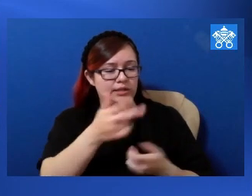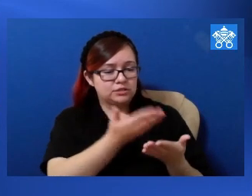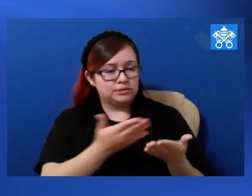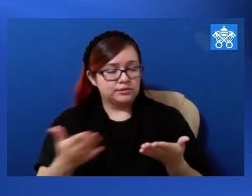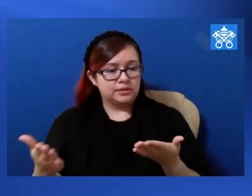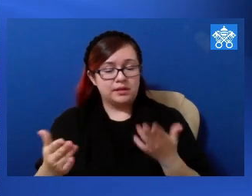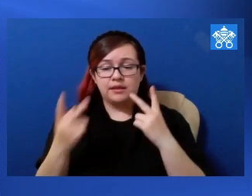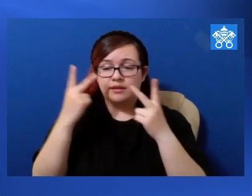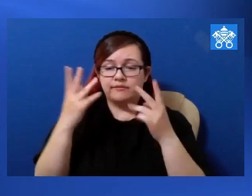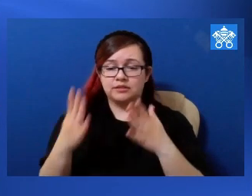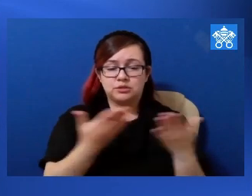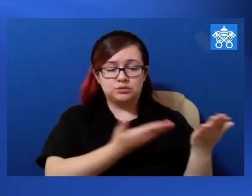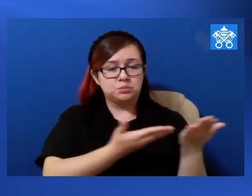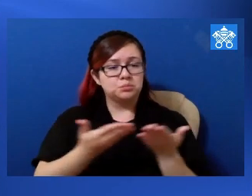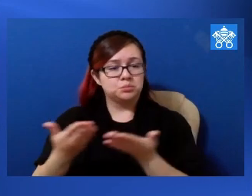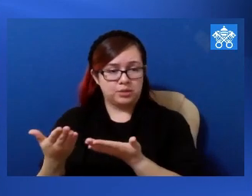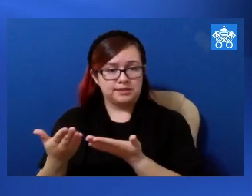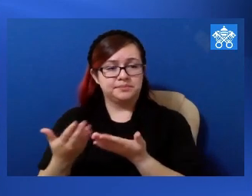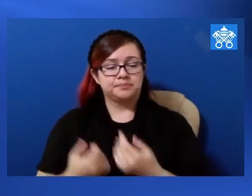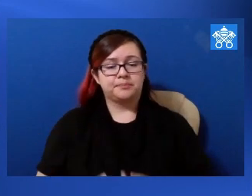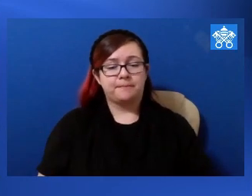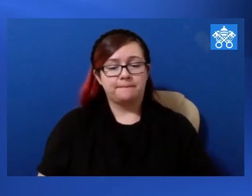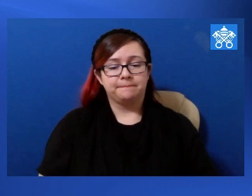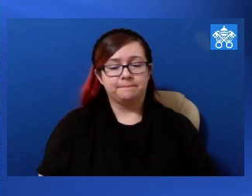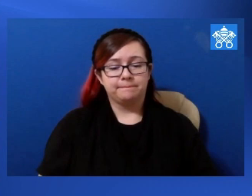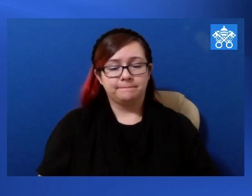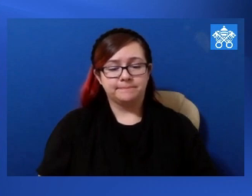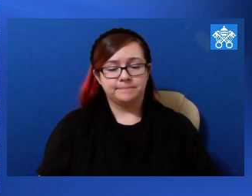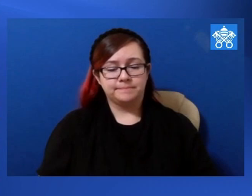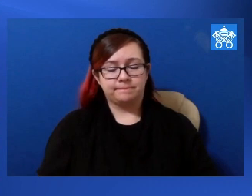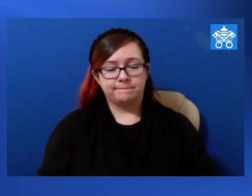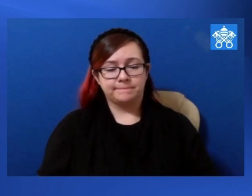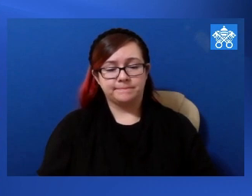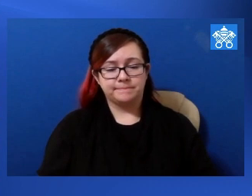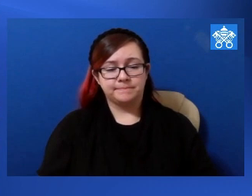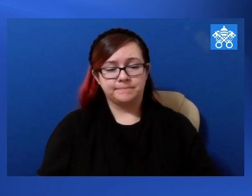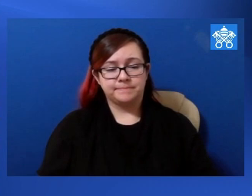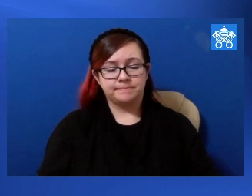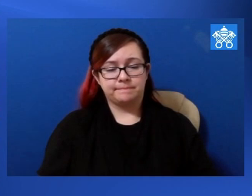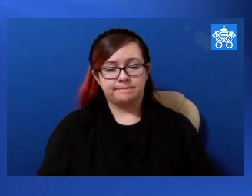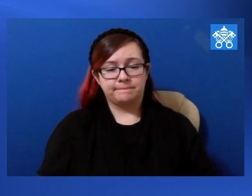y objetos de devoción que los peregrinos llevan consigo.